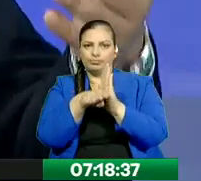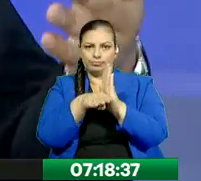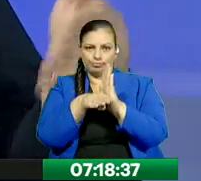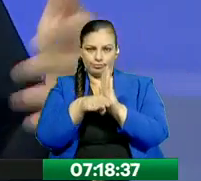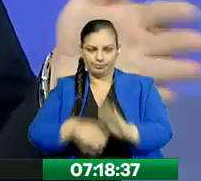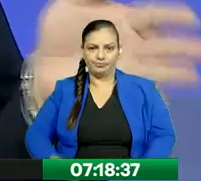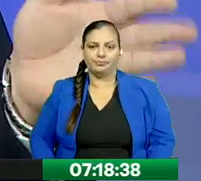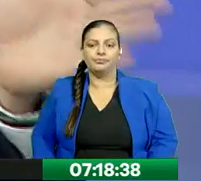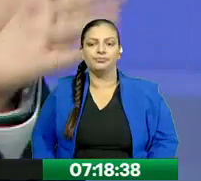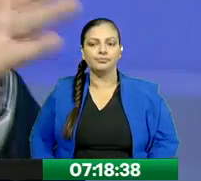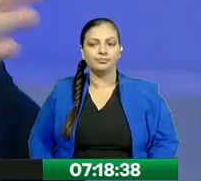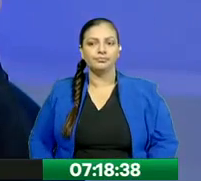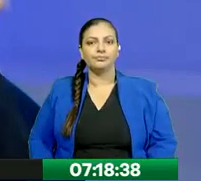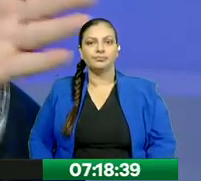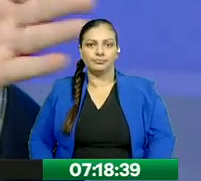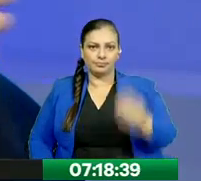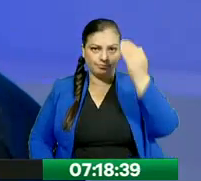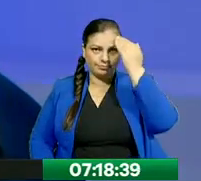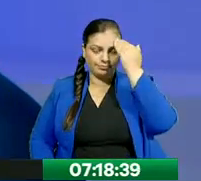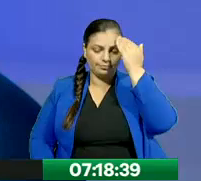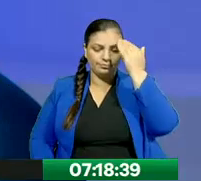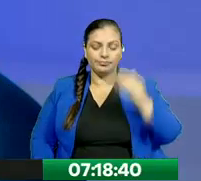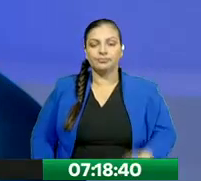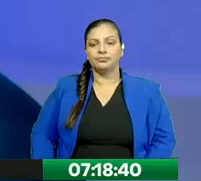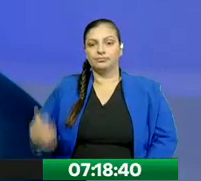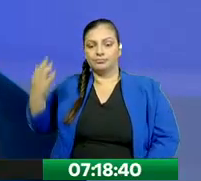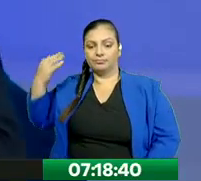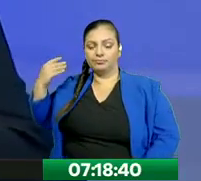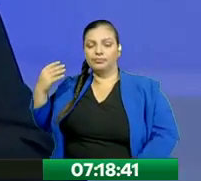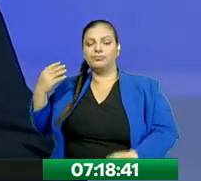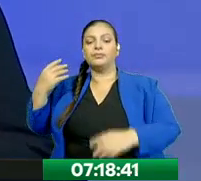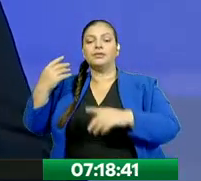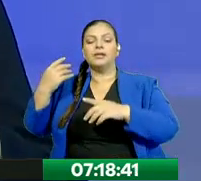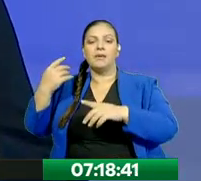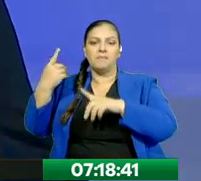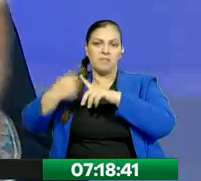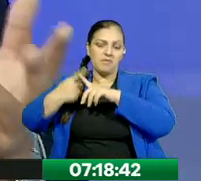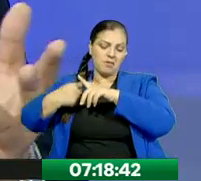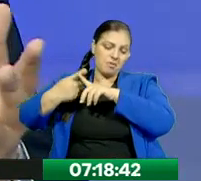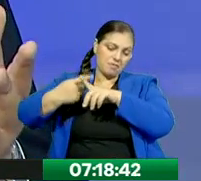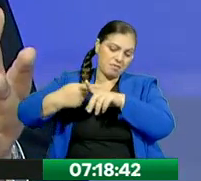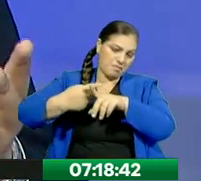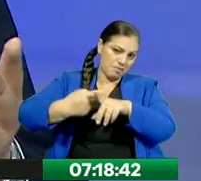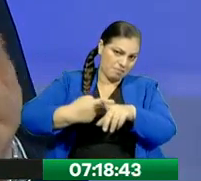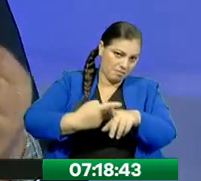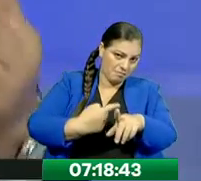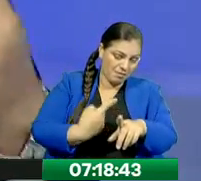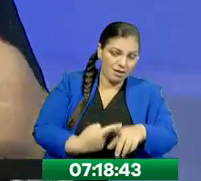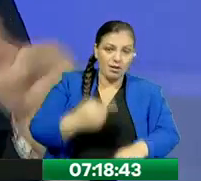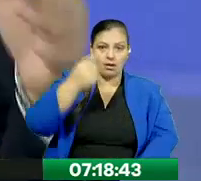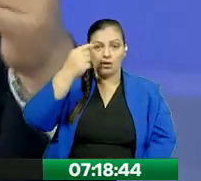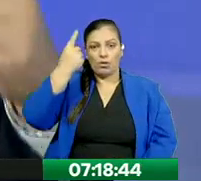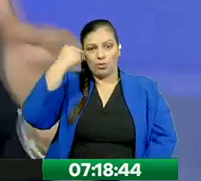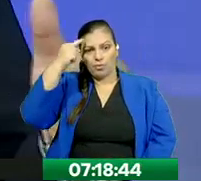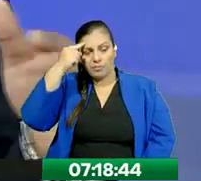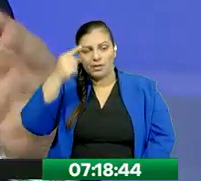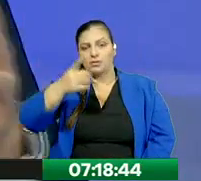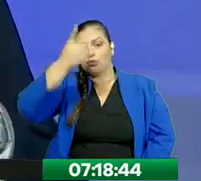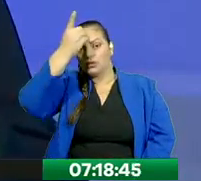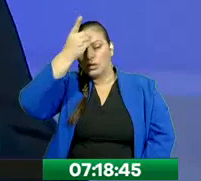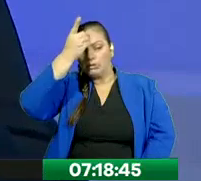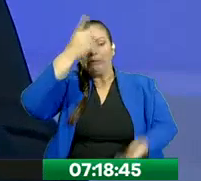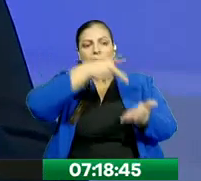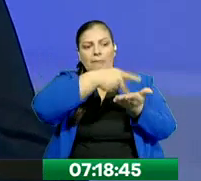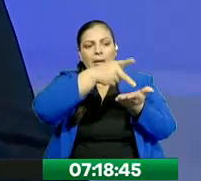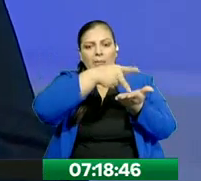otras deudas que ha ido pagando a lo largo de estos meses. Entonces, eso ha permitido un poco ya salirse de esos compromisos